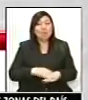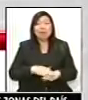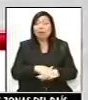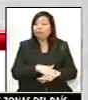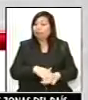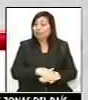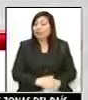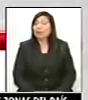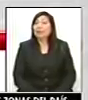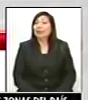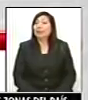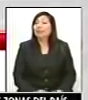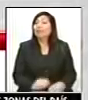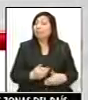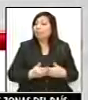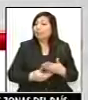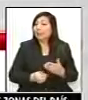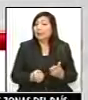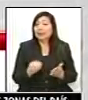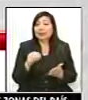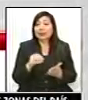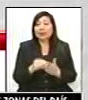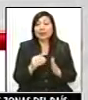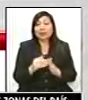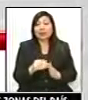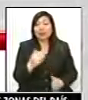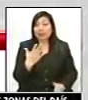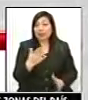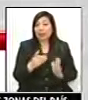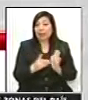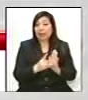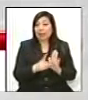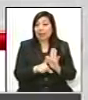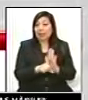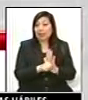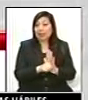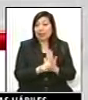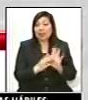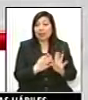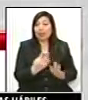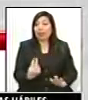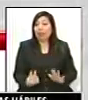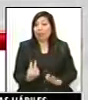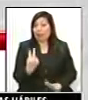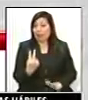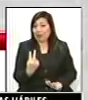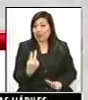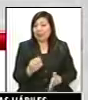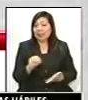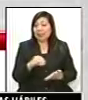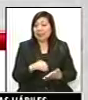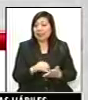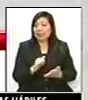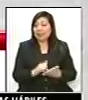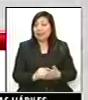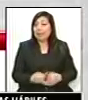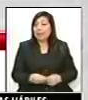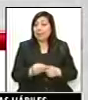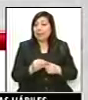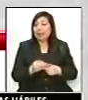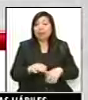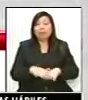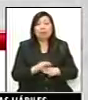administrativa al haber vulnerado lo establecido en el artículo 5 del Decreto Legislativo 1012, referido al principio